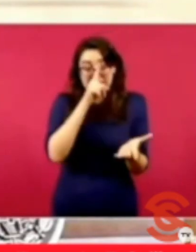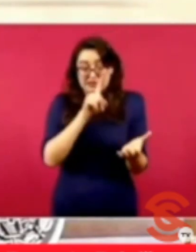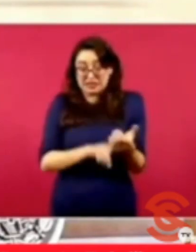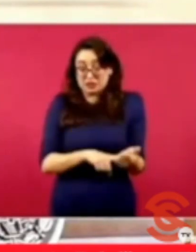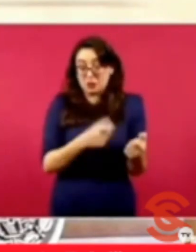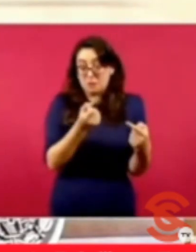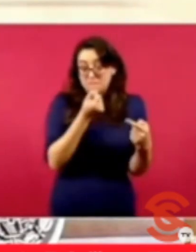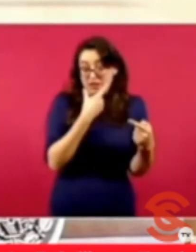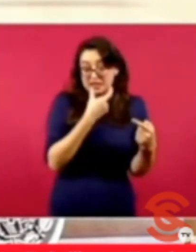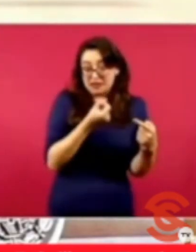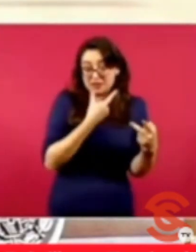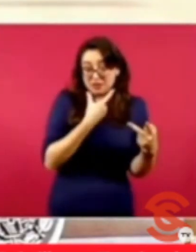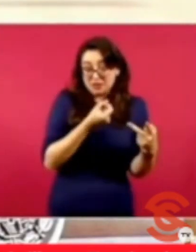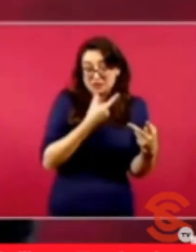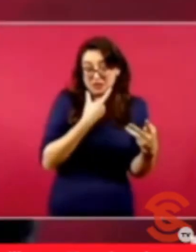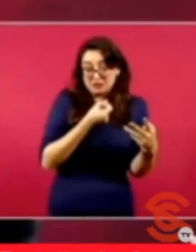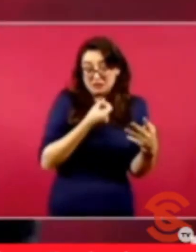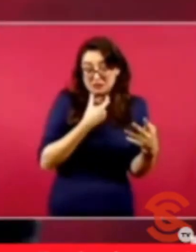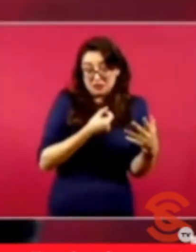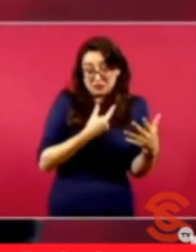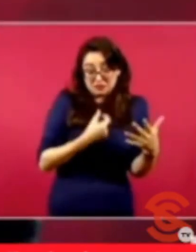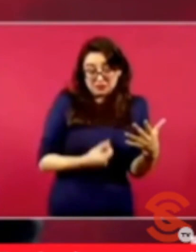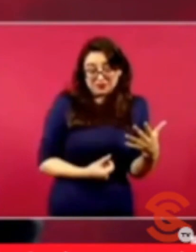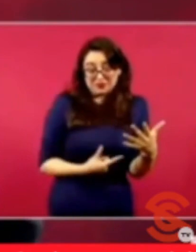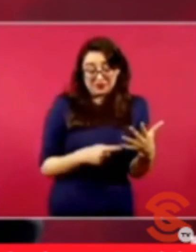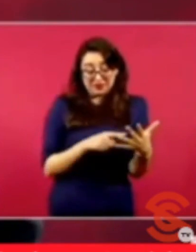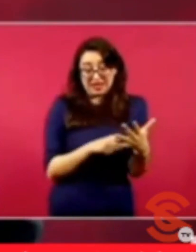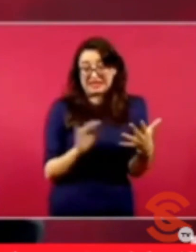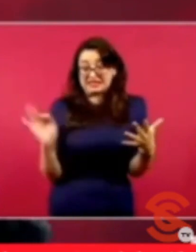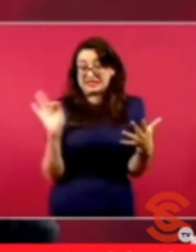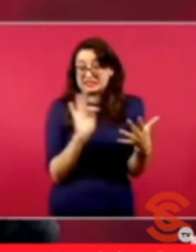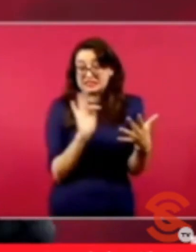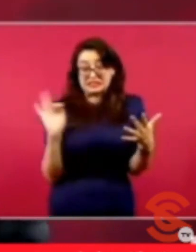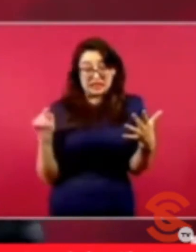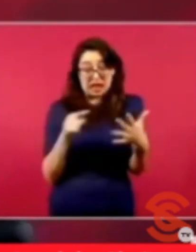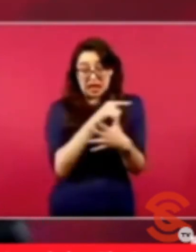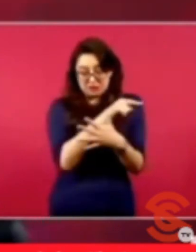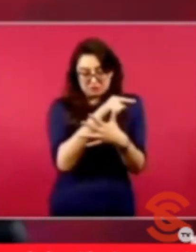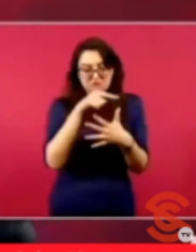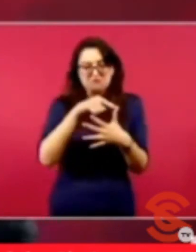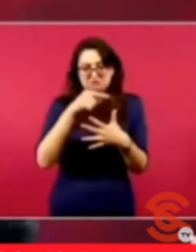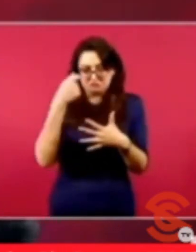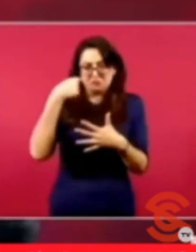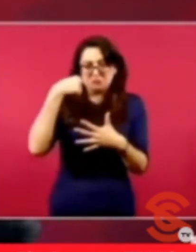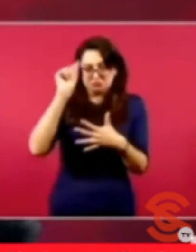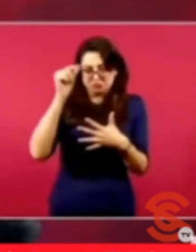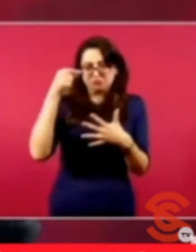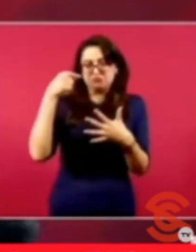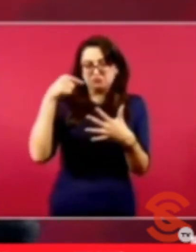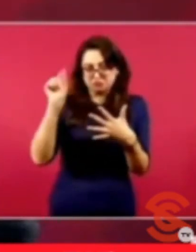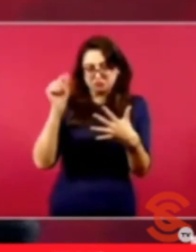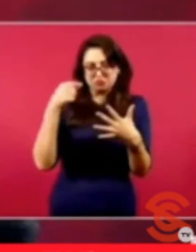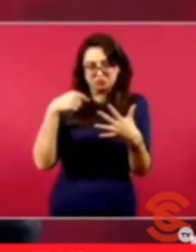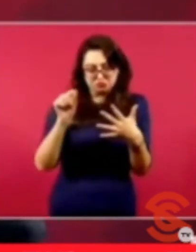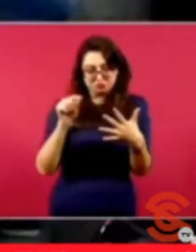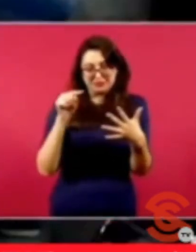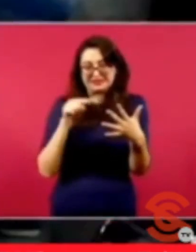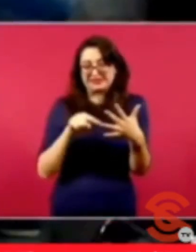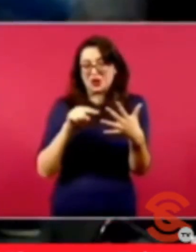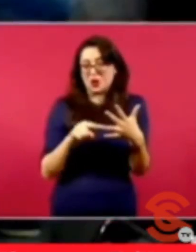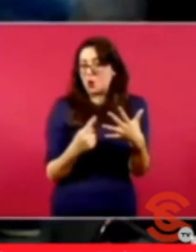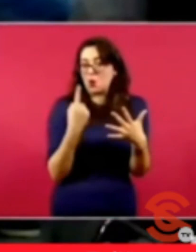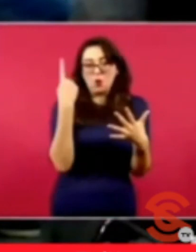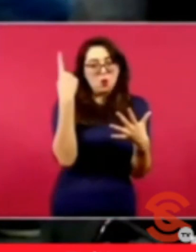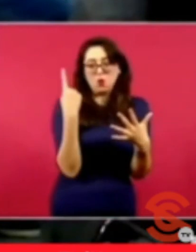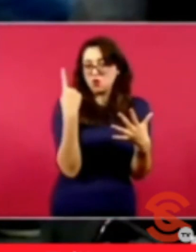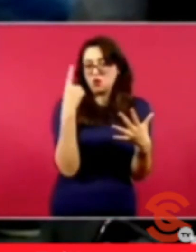de esos medicamentos puede haber alguno que cuando se reporta que no está surtida porque se surtieron 2 de 3 medicamentos,